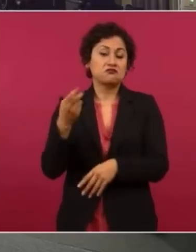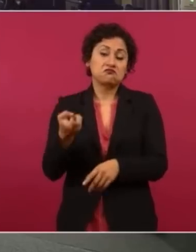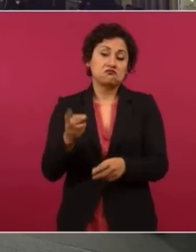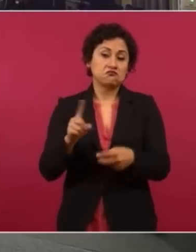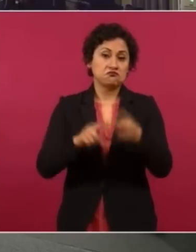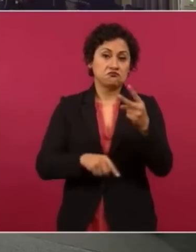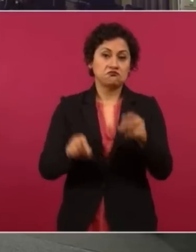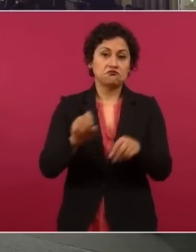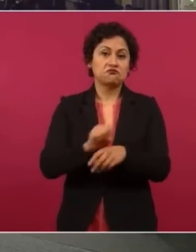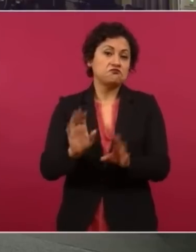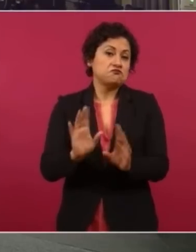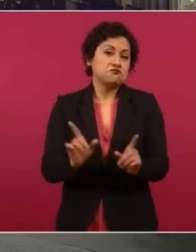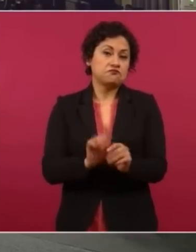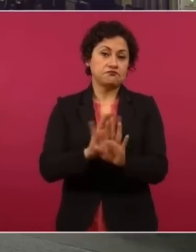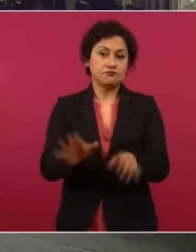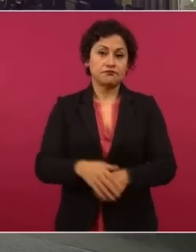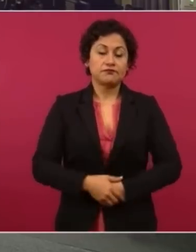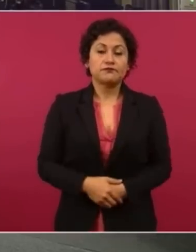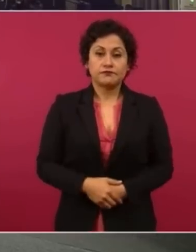Ahora sí, también.